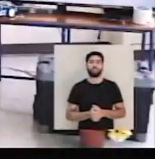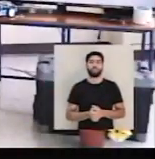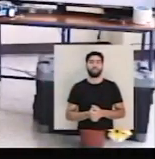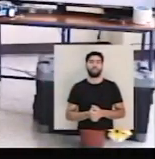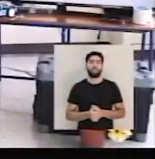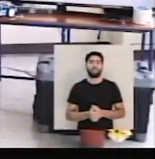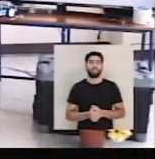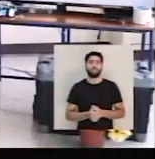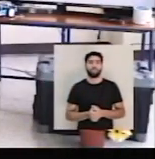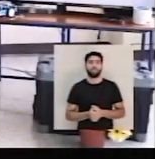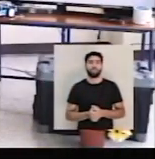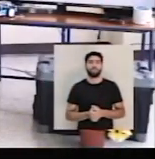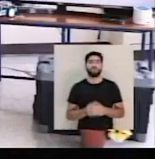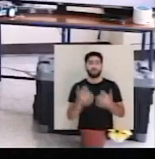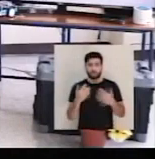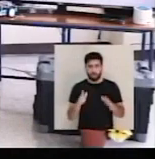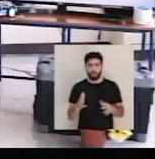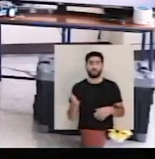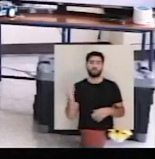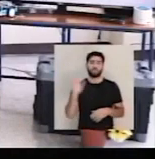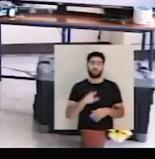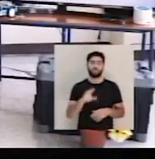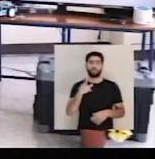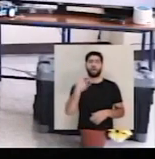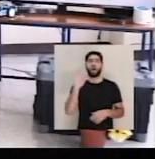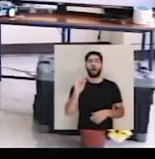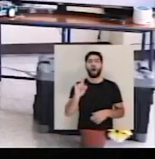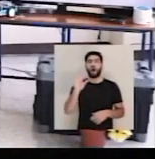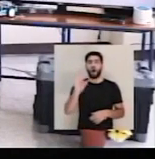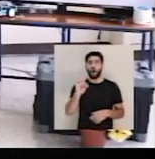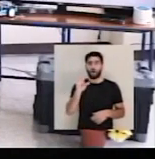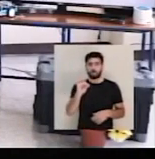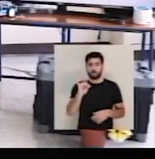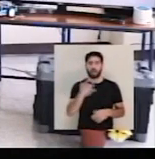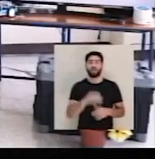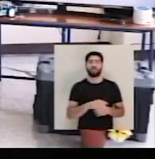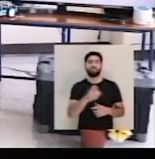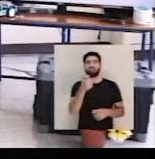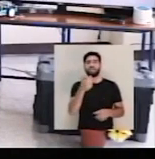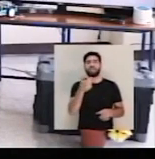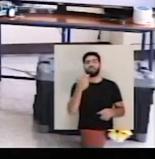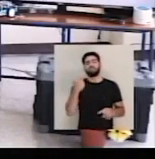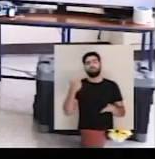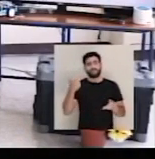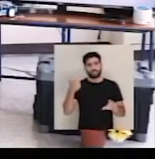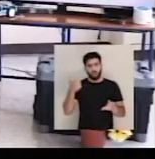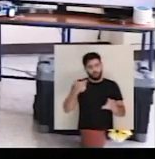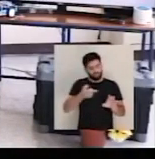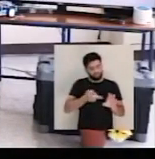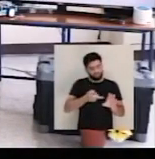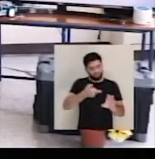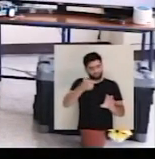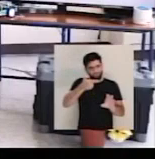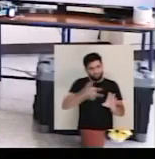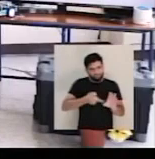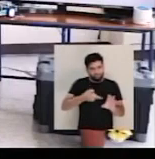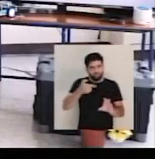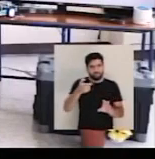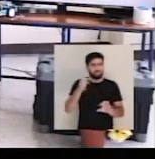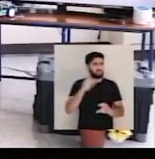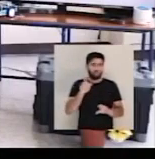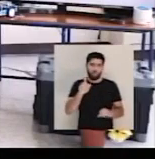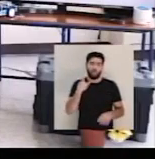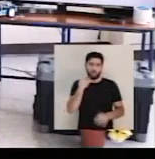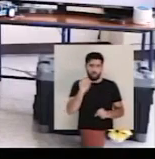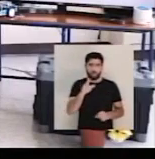Posterior a que lo punteemos, le ponemos goma, silicón o lo que tengan. Si no tienen pistola, pueden utilizar